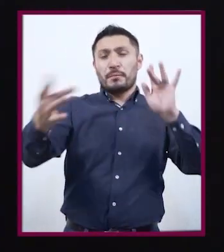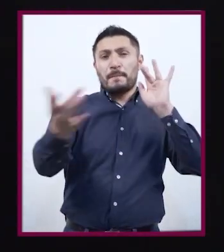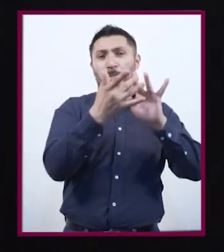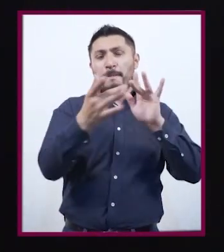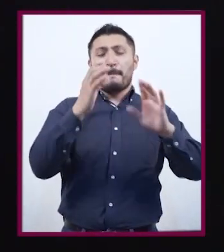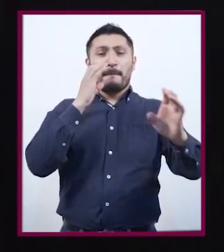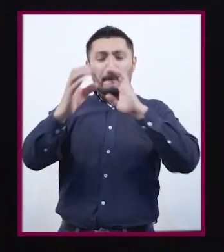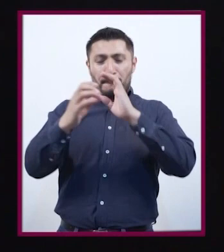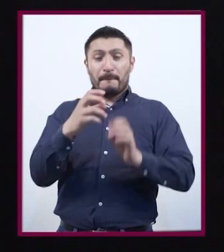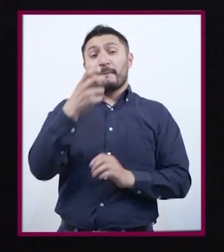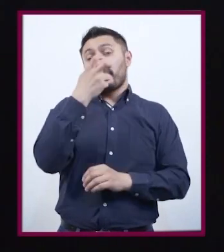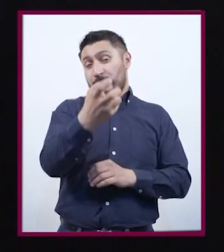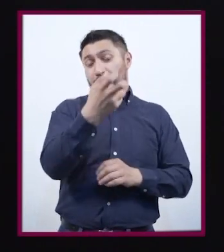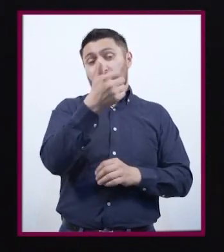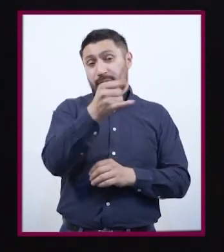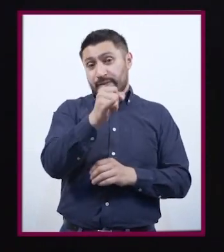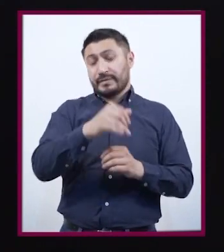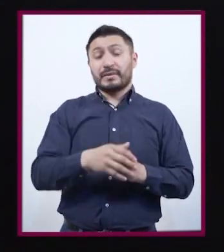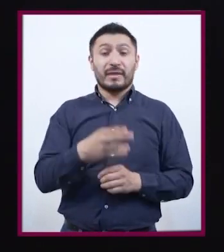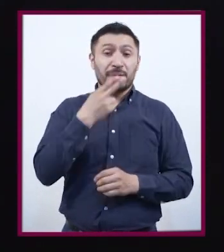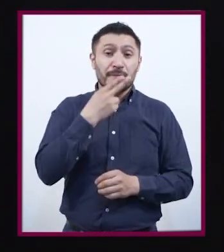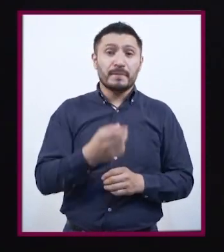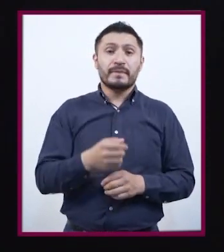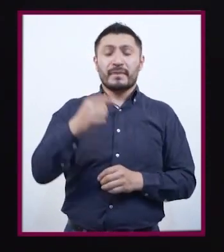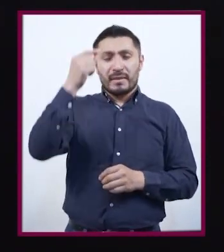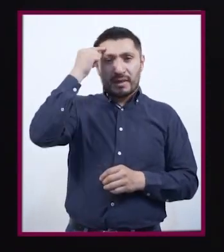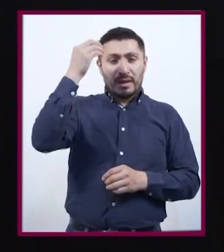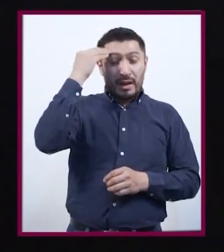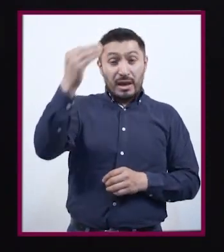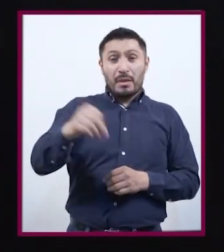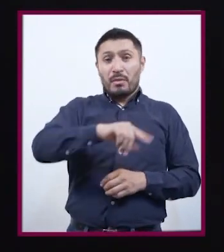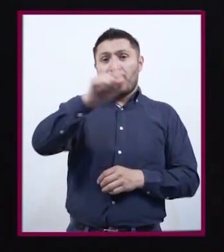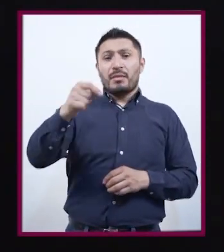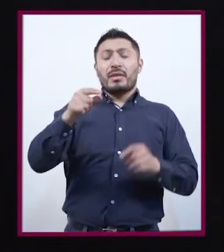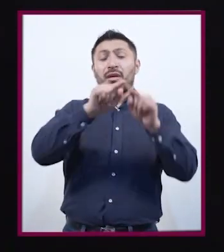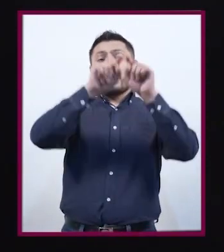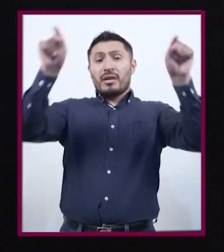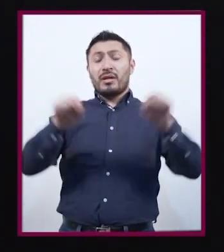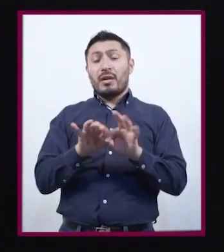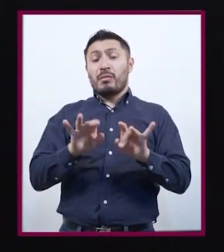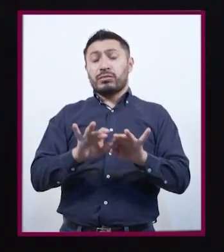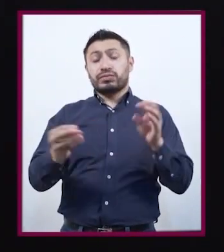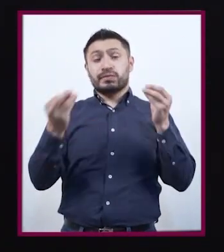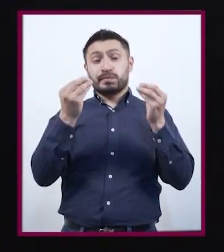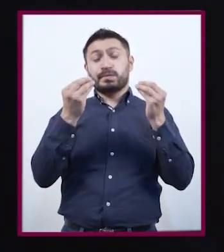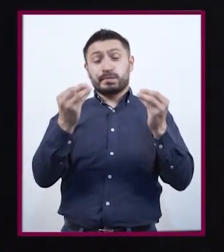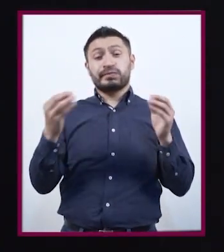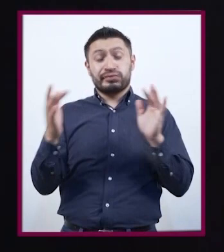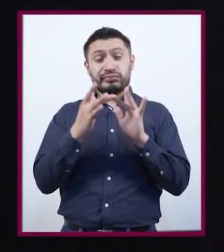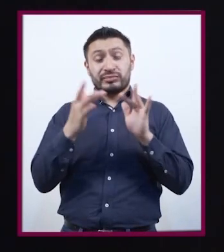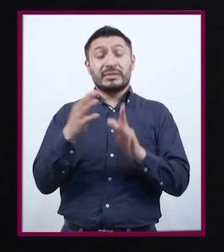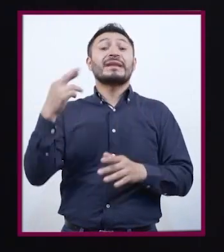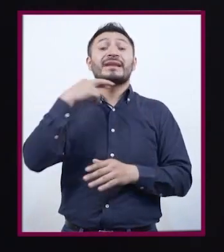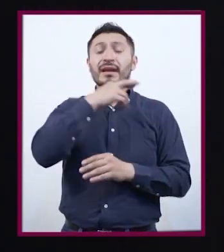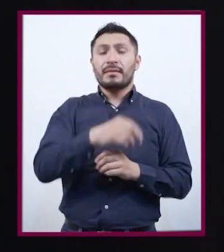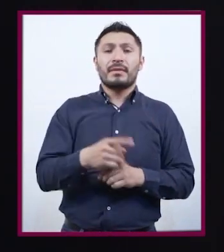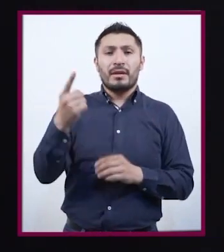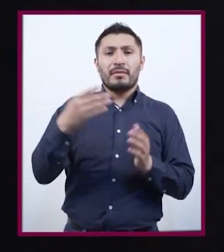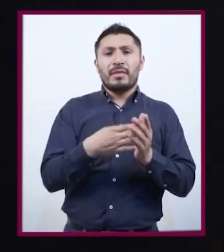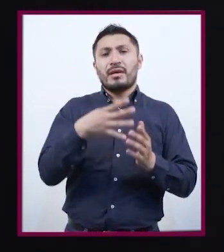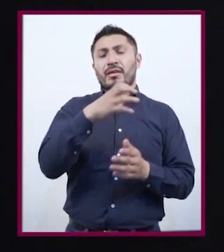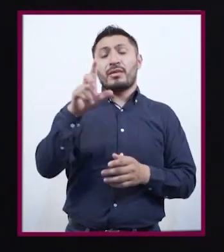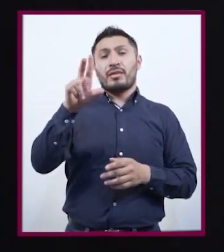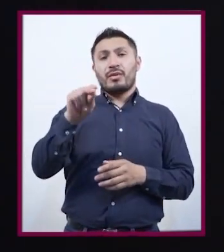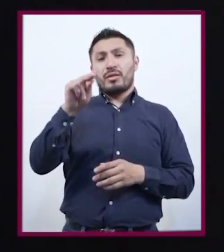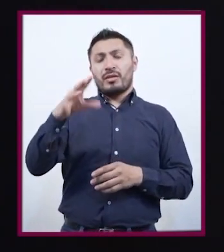mantenían comunicados a través de esta red. En poco tiempo, el número de computadoras conectadas aumentó. A partir de la década de